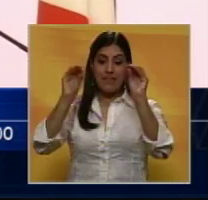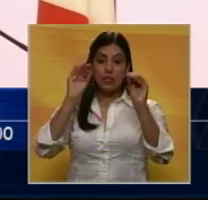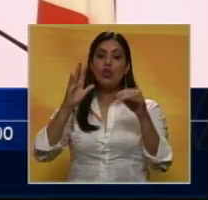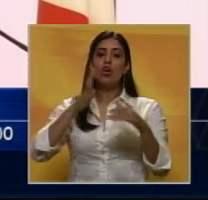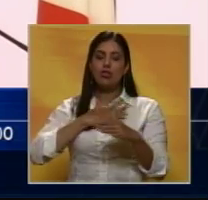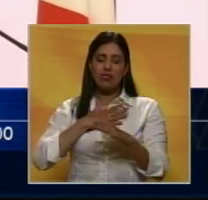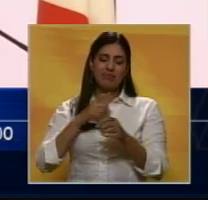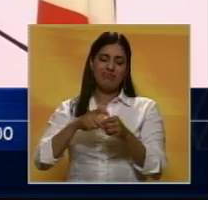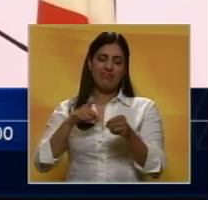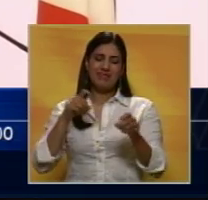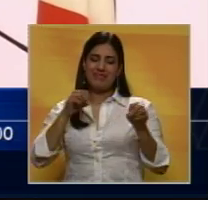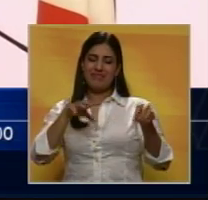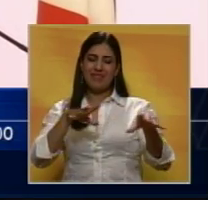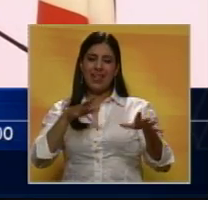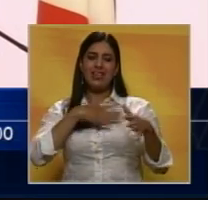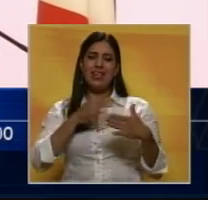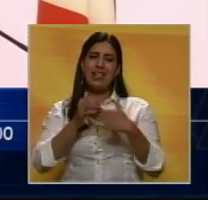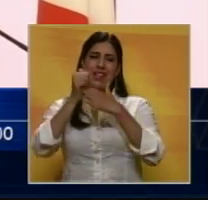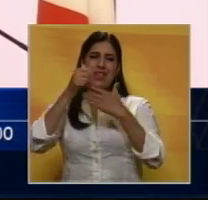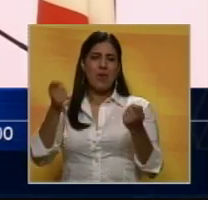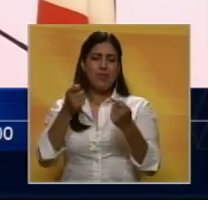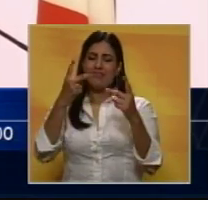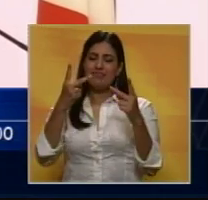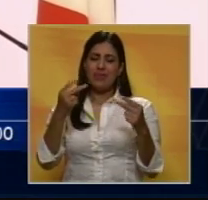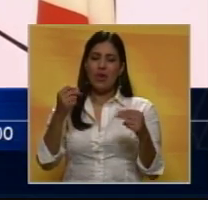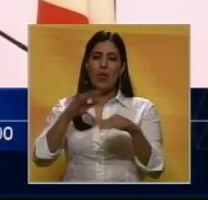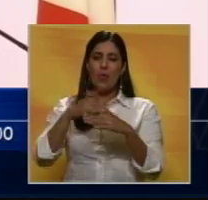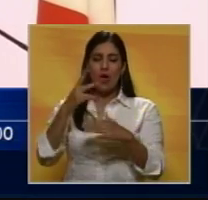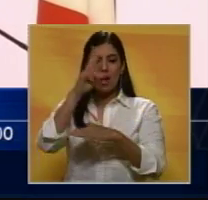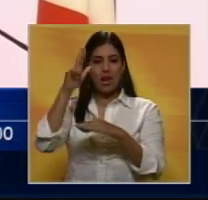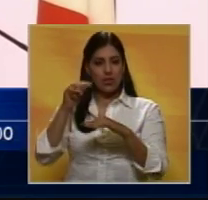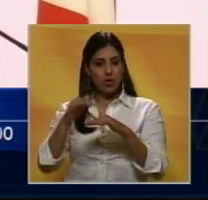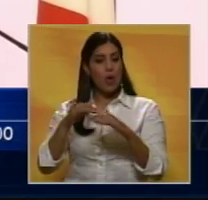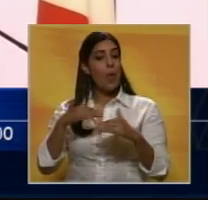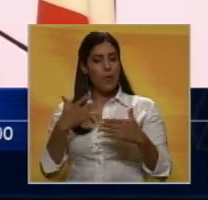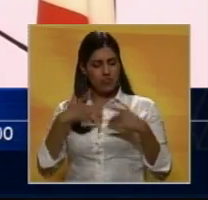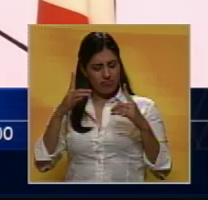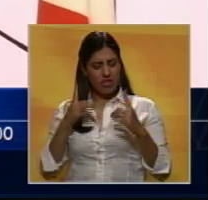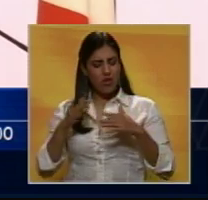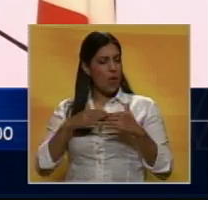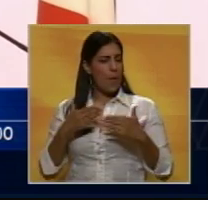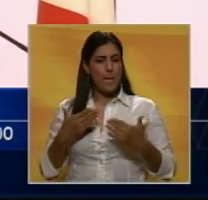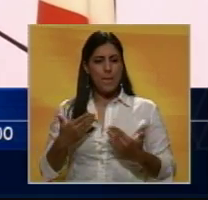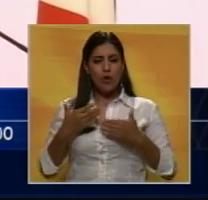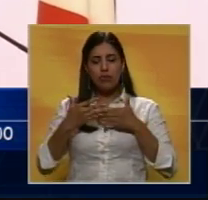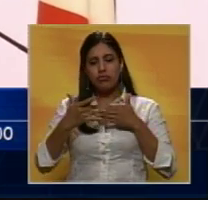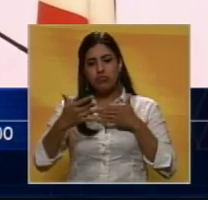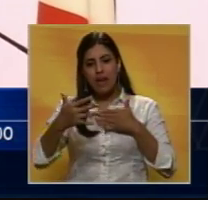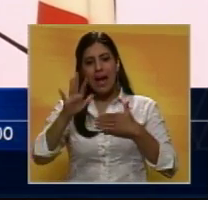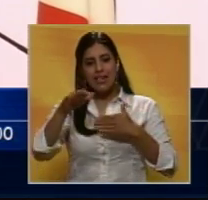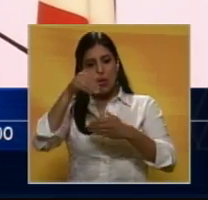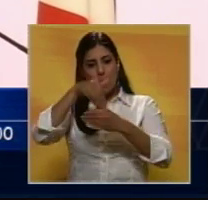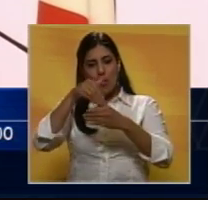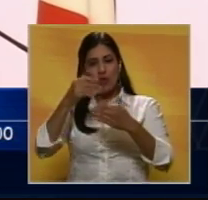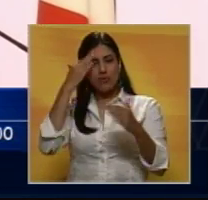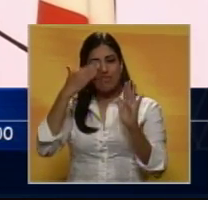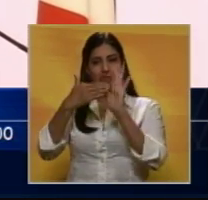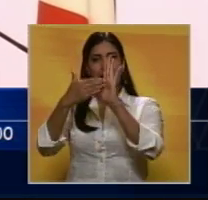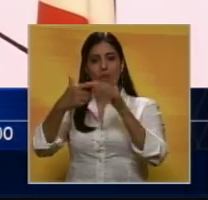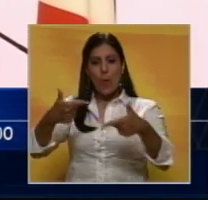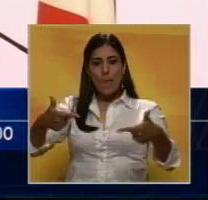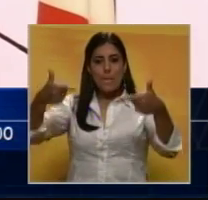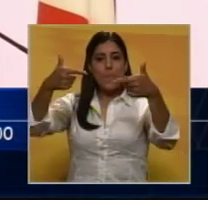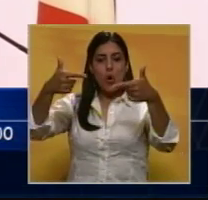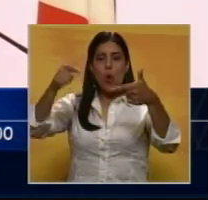que se apartará temporalmente del liderazgo de su partido, el Frente Nacional. La decisión buscaría alargar su base electoral y hacer frente a su